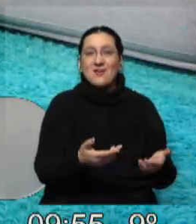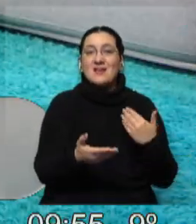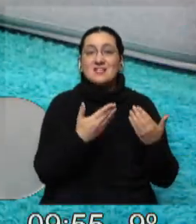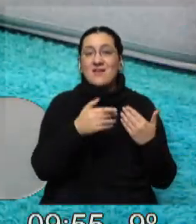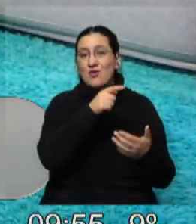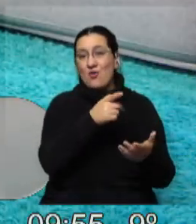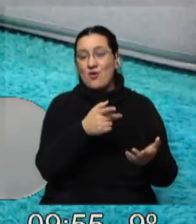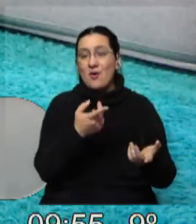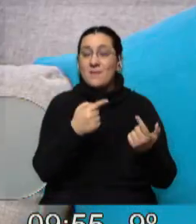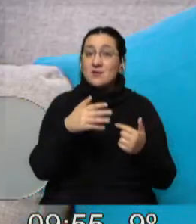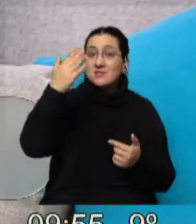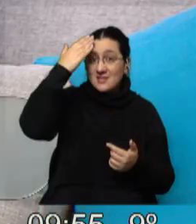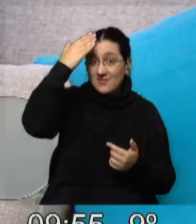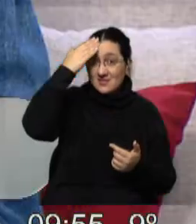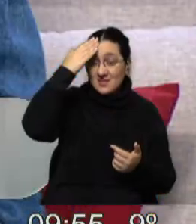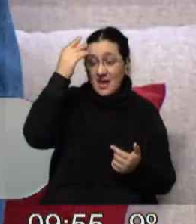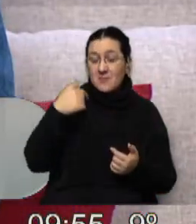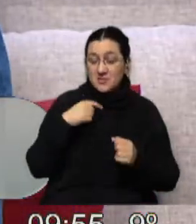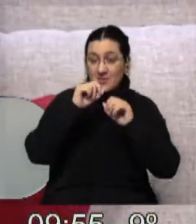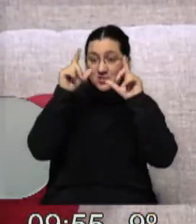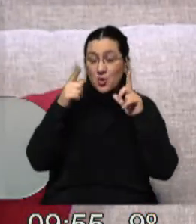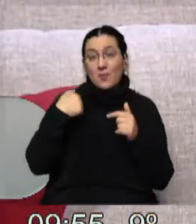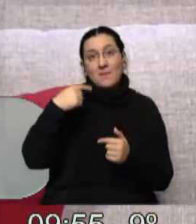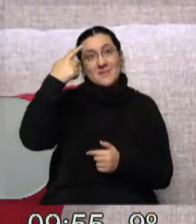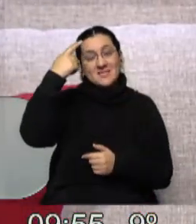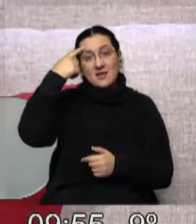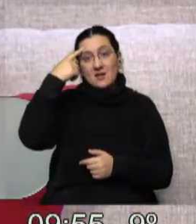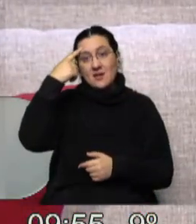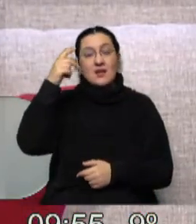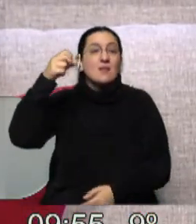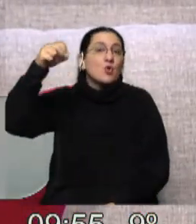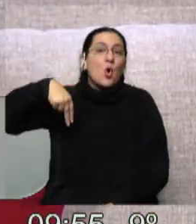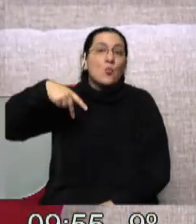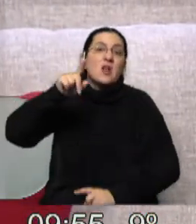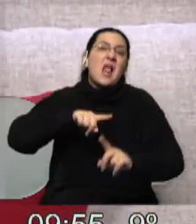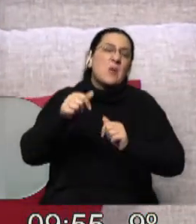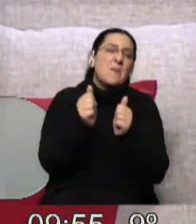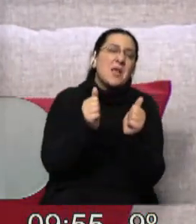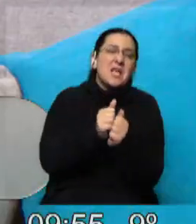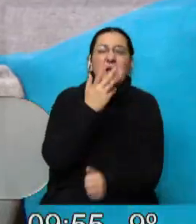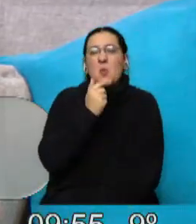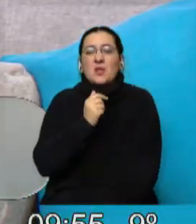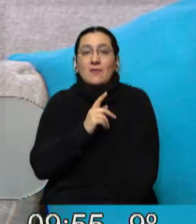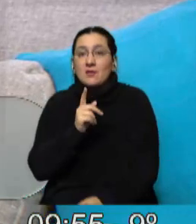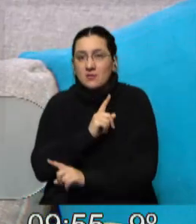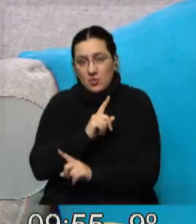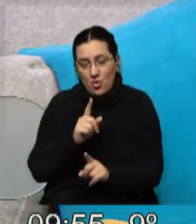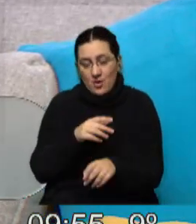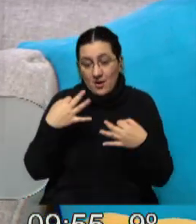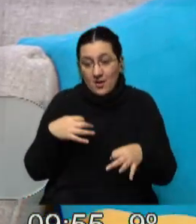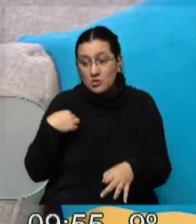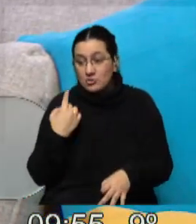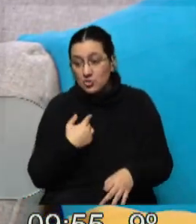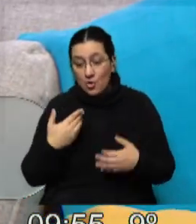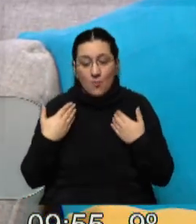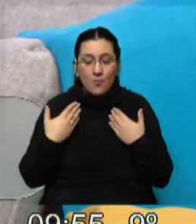tanto la cabeza. Claro, pero ¿sabes qué, Miriam? A mí me llama la atención porque pensé que esto era como más común en sí, determinadas sí. Parejas que lo usaban. No, en realidad nosotros podemos